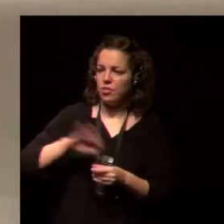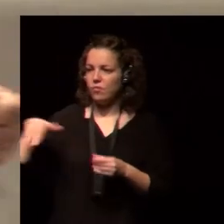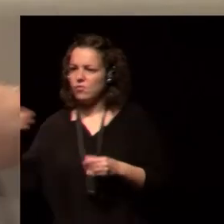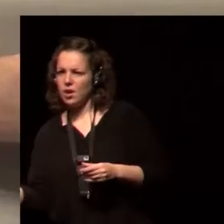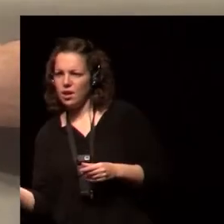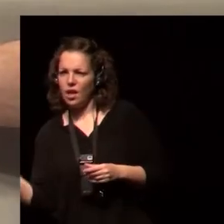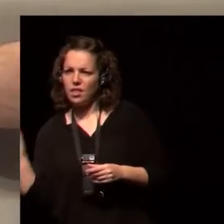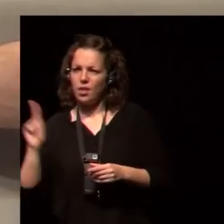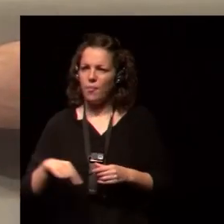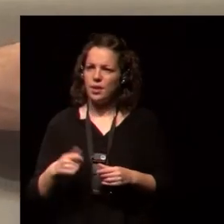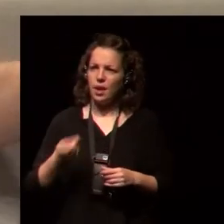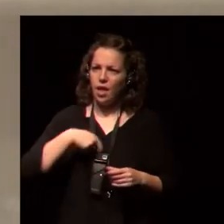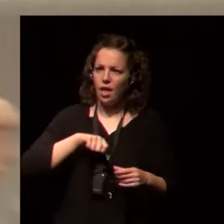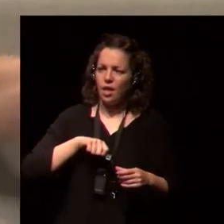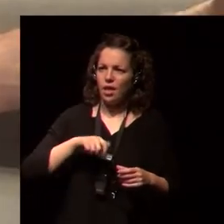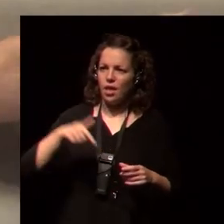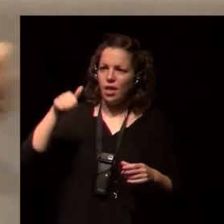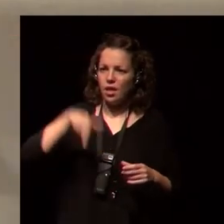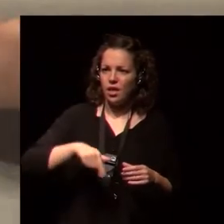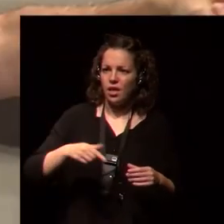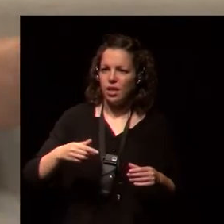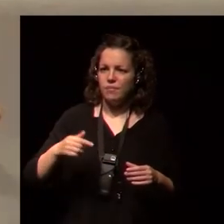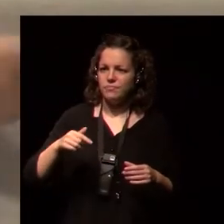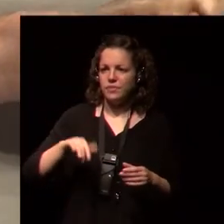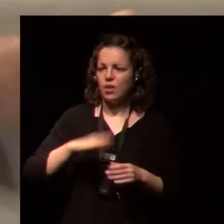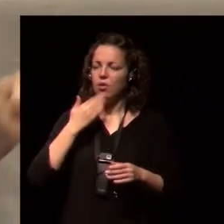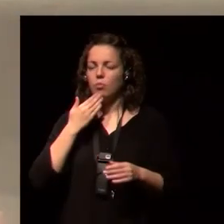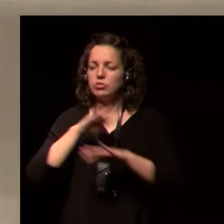Somos nativos y forasteros a la vez y estamos entre dos mundos.